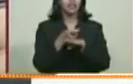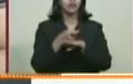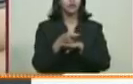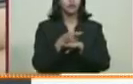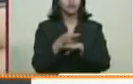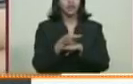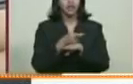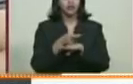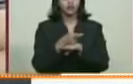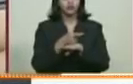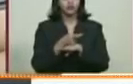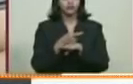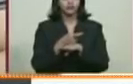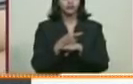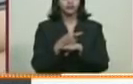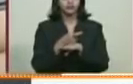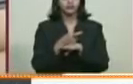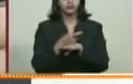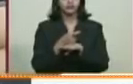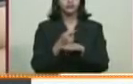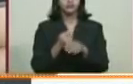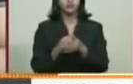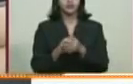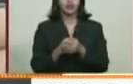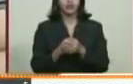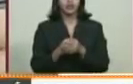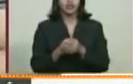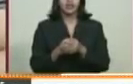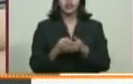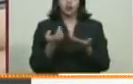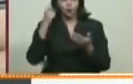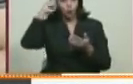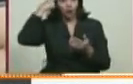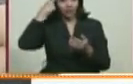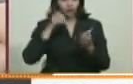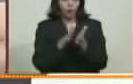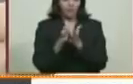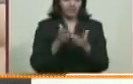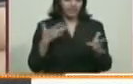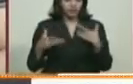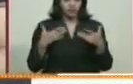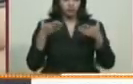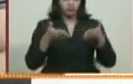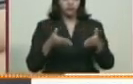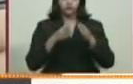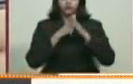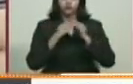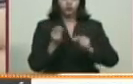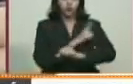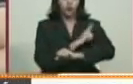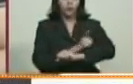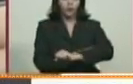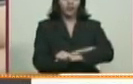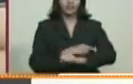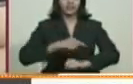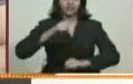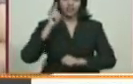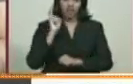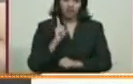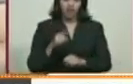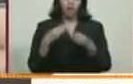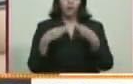en su conjunto está unido, porque acuérdate que cuando ocurren hechos como este, todos los poderes públicos tenemos que mantener